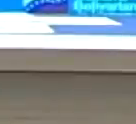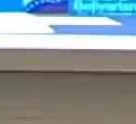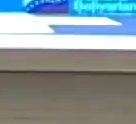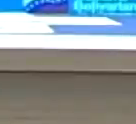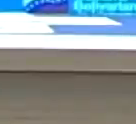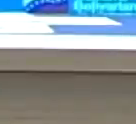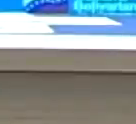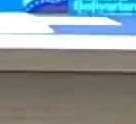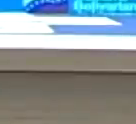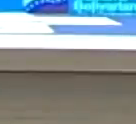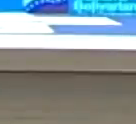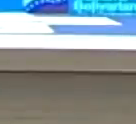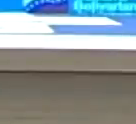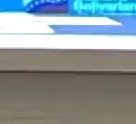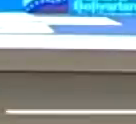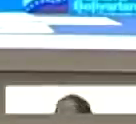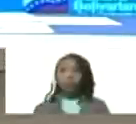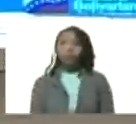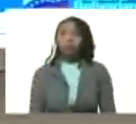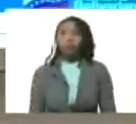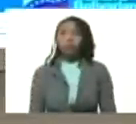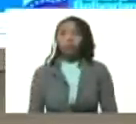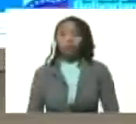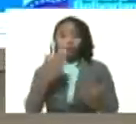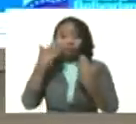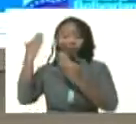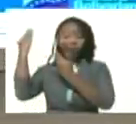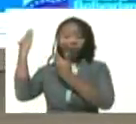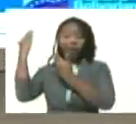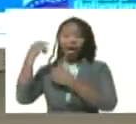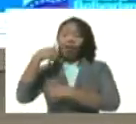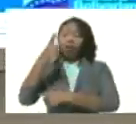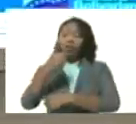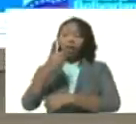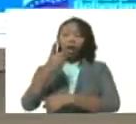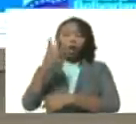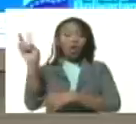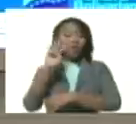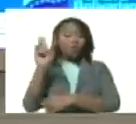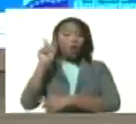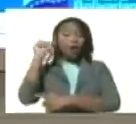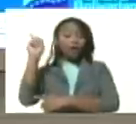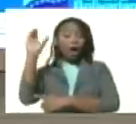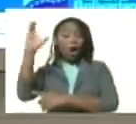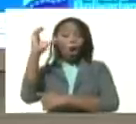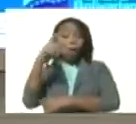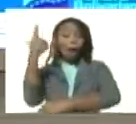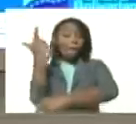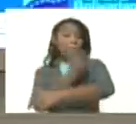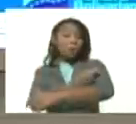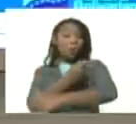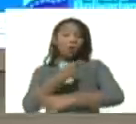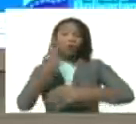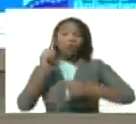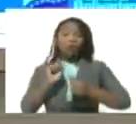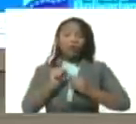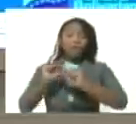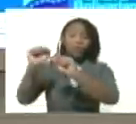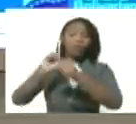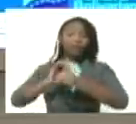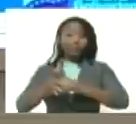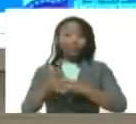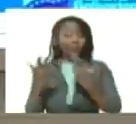Ahí está, por supuesto que no. Por supuesto que los venezolanos no van a ser vacunados.